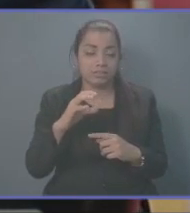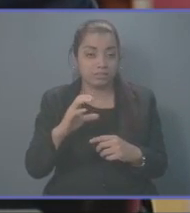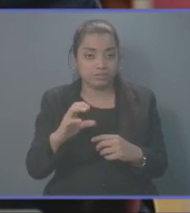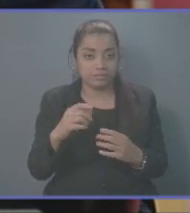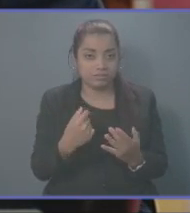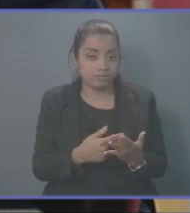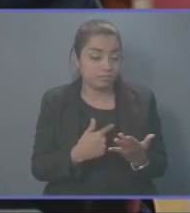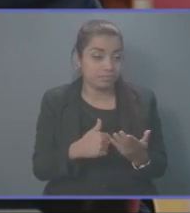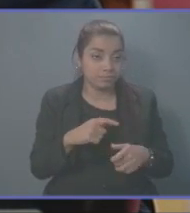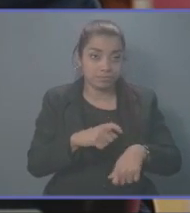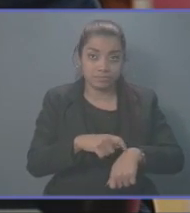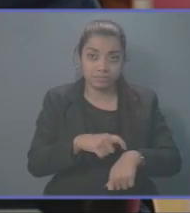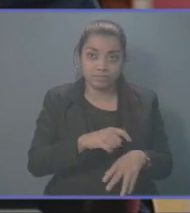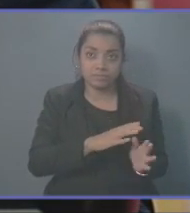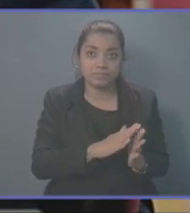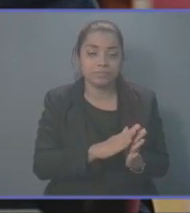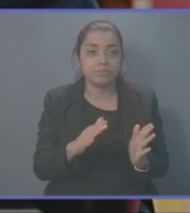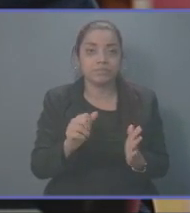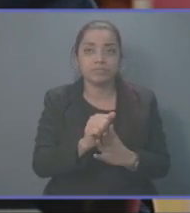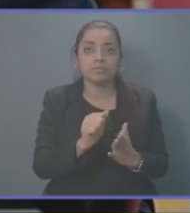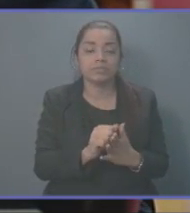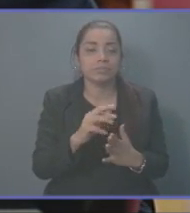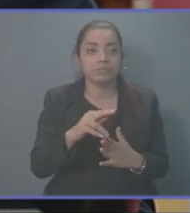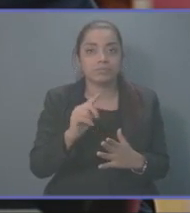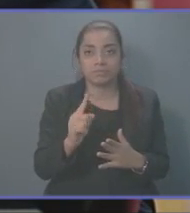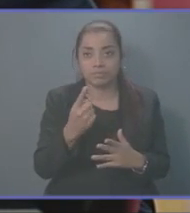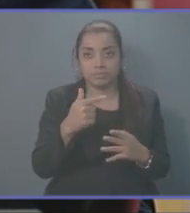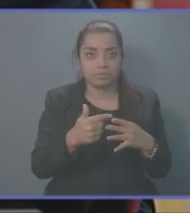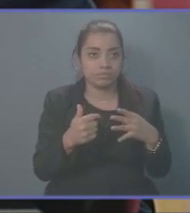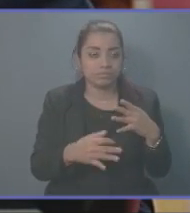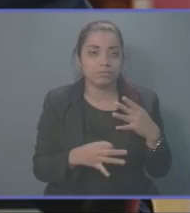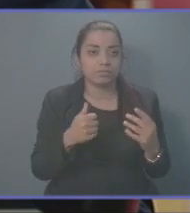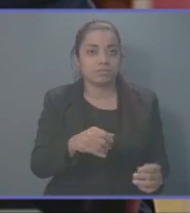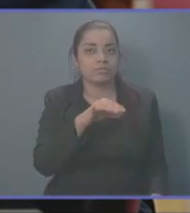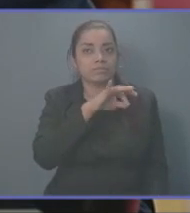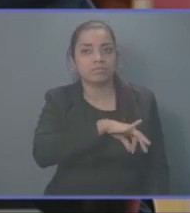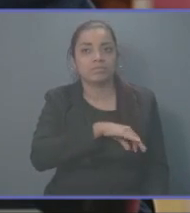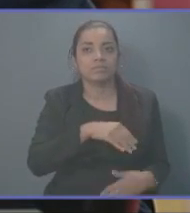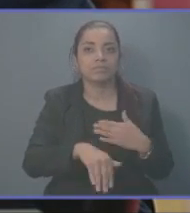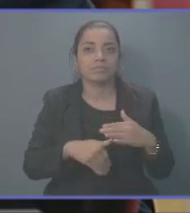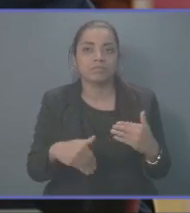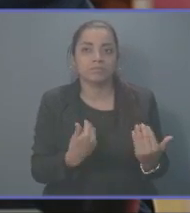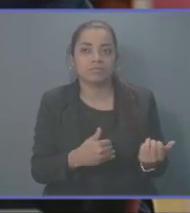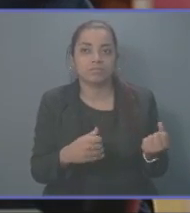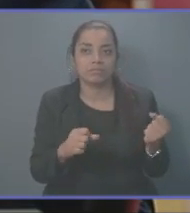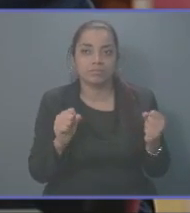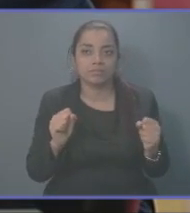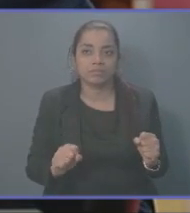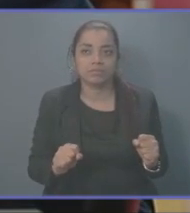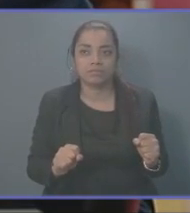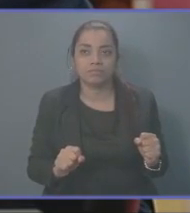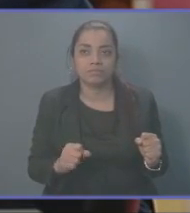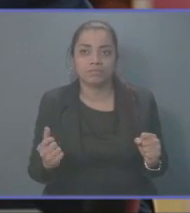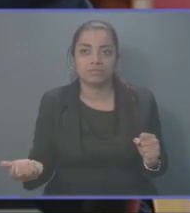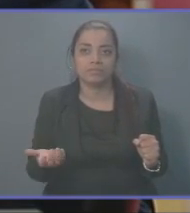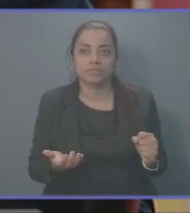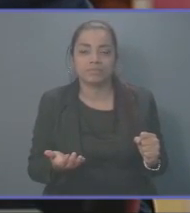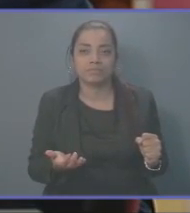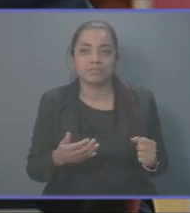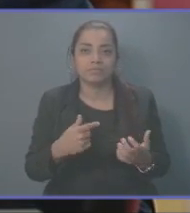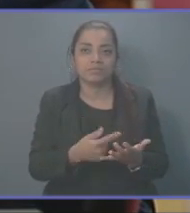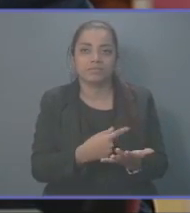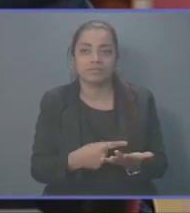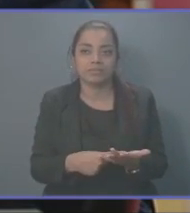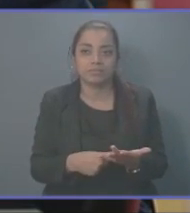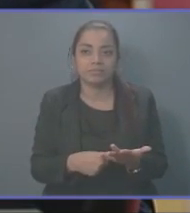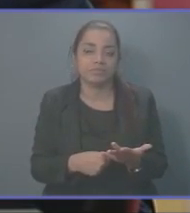el plazo que establece el artículo 1 de esta ley, caducarán los beneficios del presente decreto y por lo tanto se aplicará la gestión de cobro de